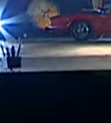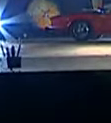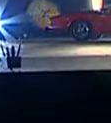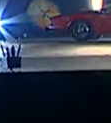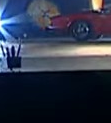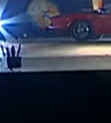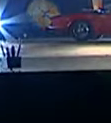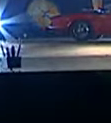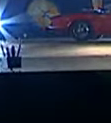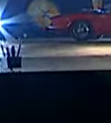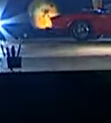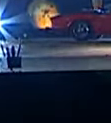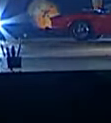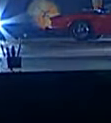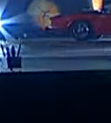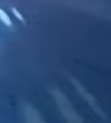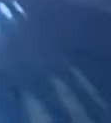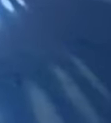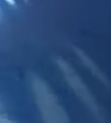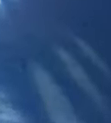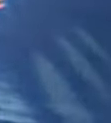Nirekin, one way each